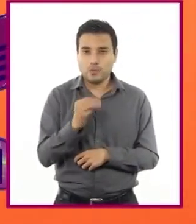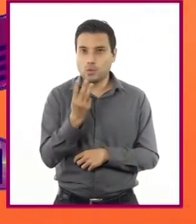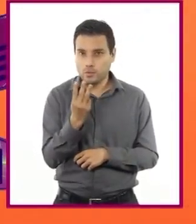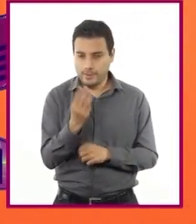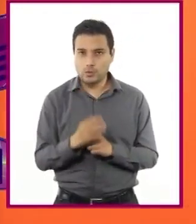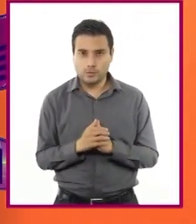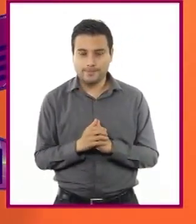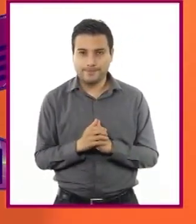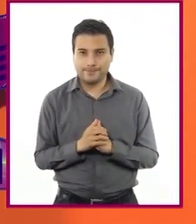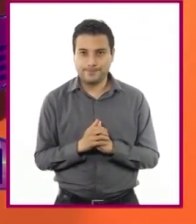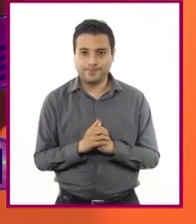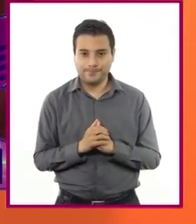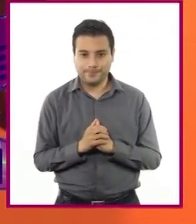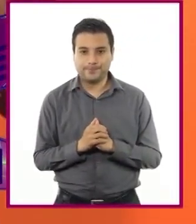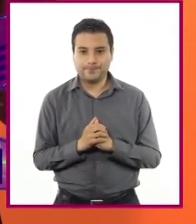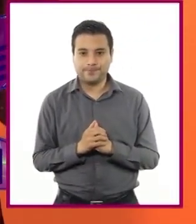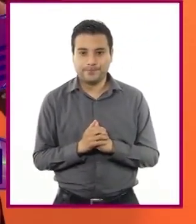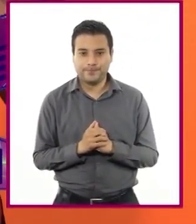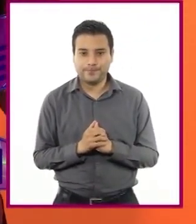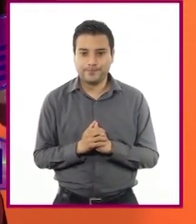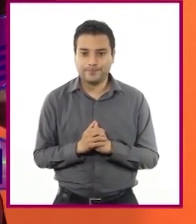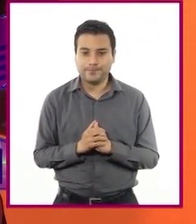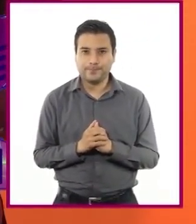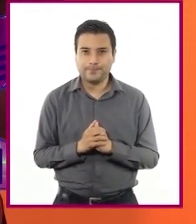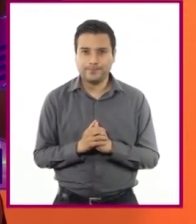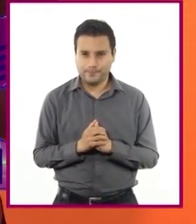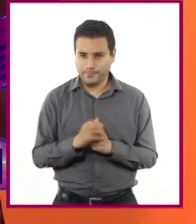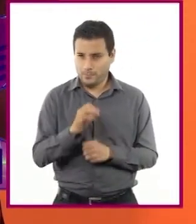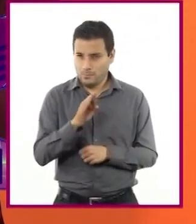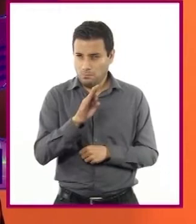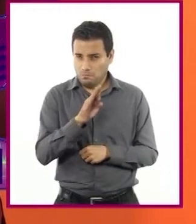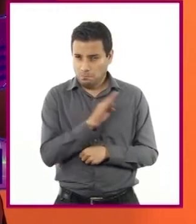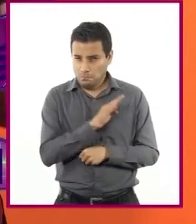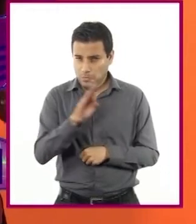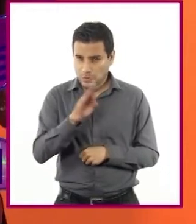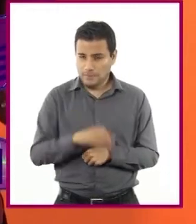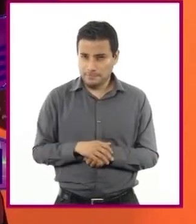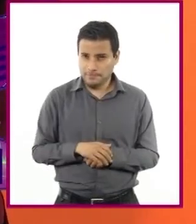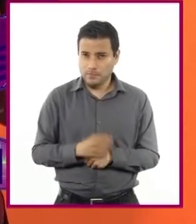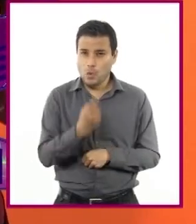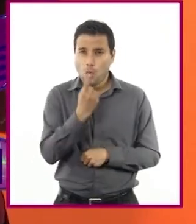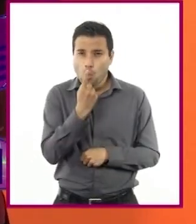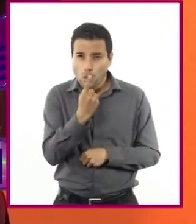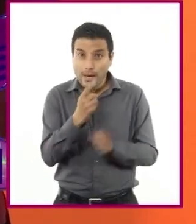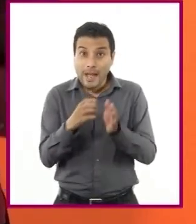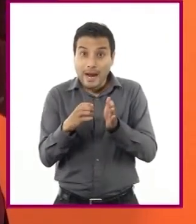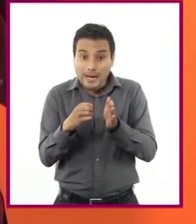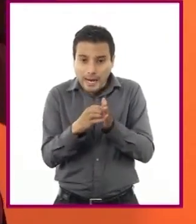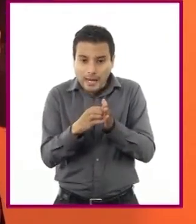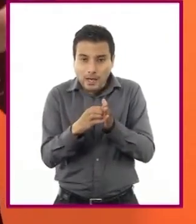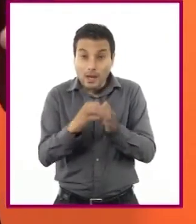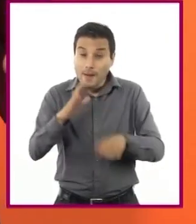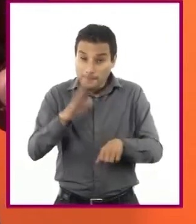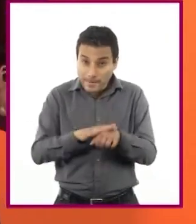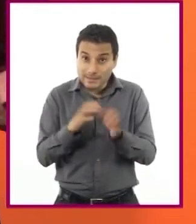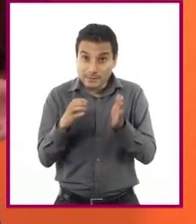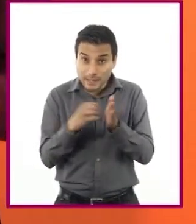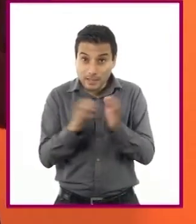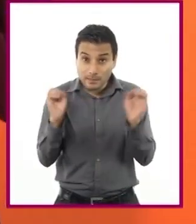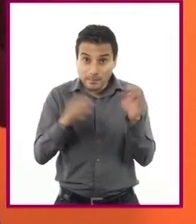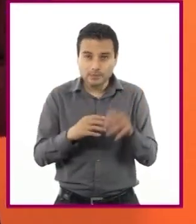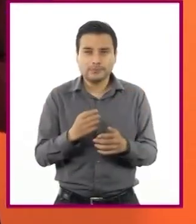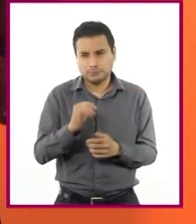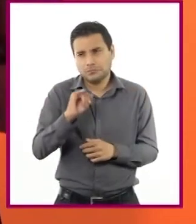¿Un contenedor puede almacenar dentro otros contenedores? Sí, es muy común que dentro del